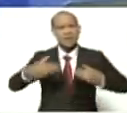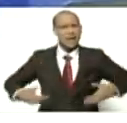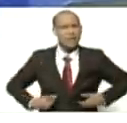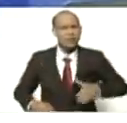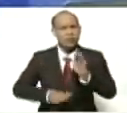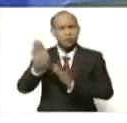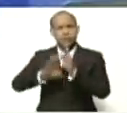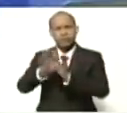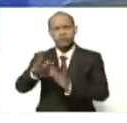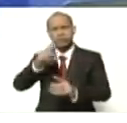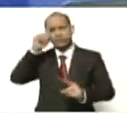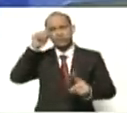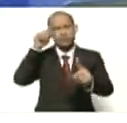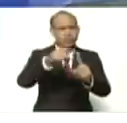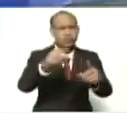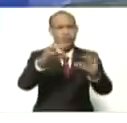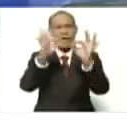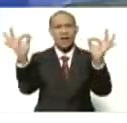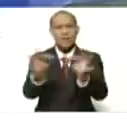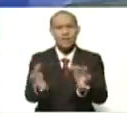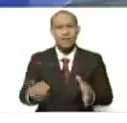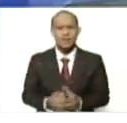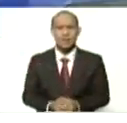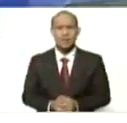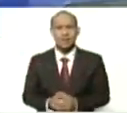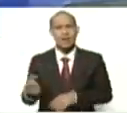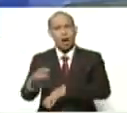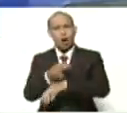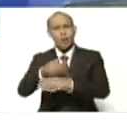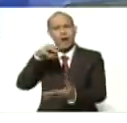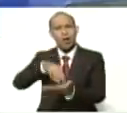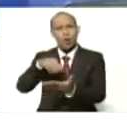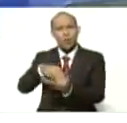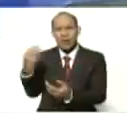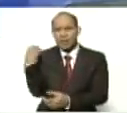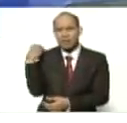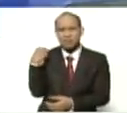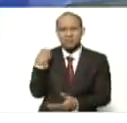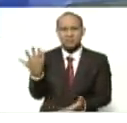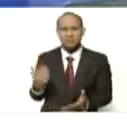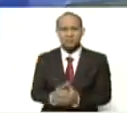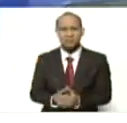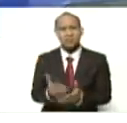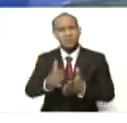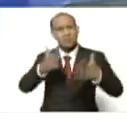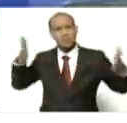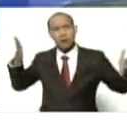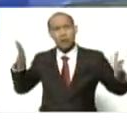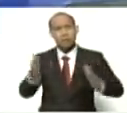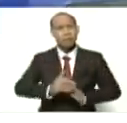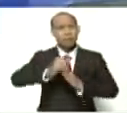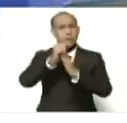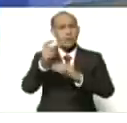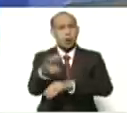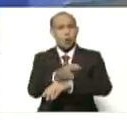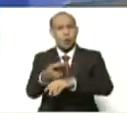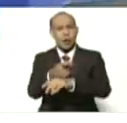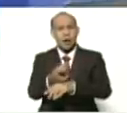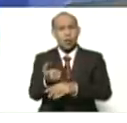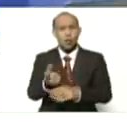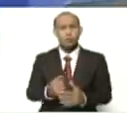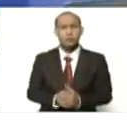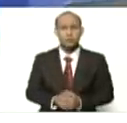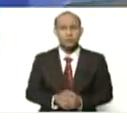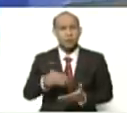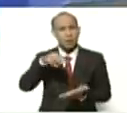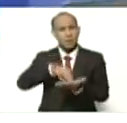a la familia fíjense y me dice entonces el gobernador de miranda gran gobernador del estado miranda esto rodríguez